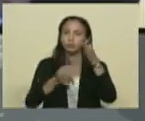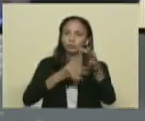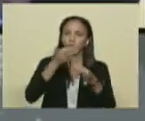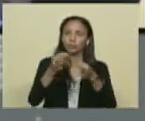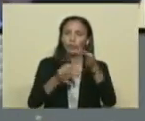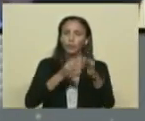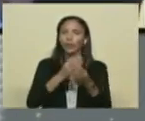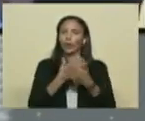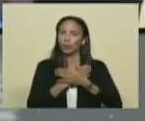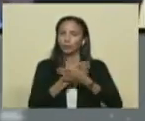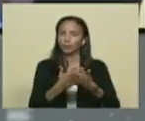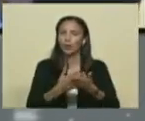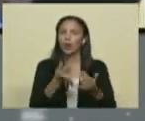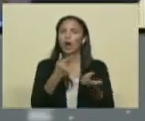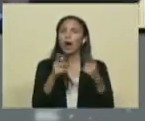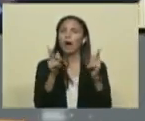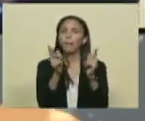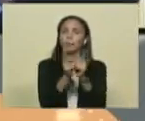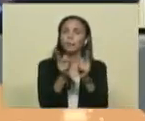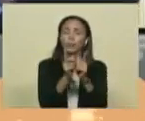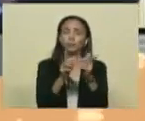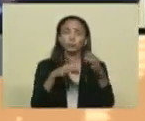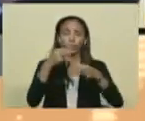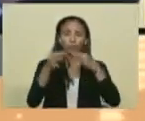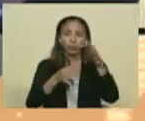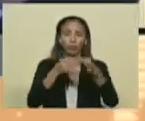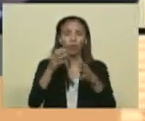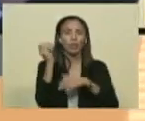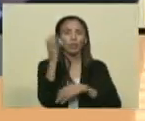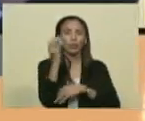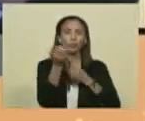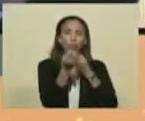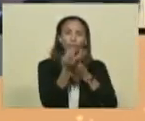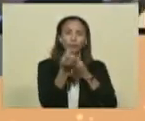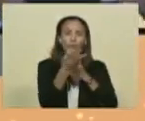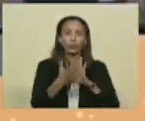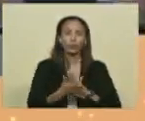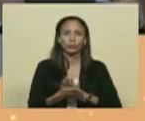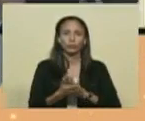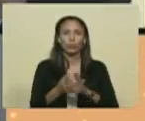para ofrecer en un breve discurso lo que es la posición